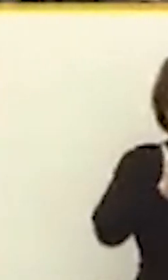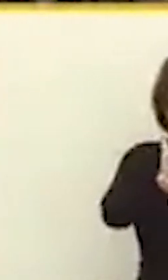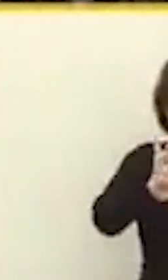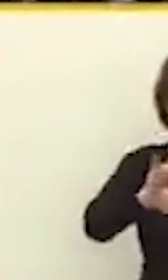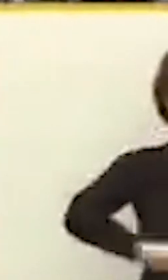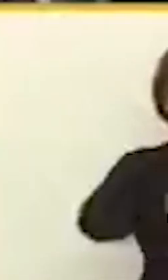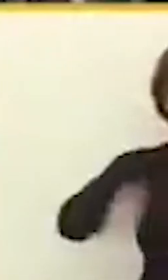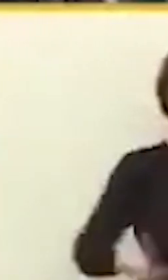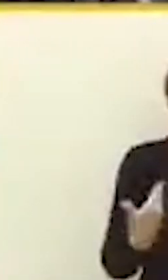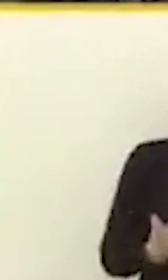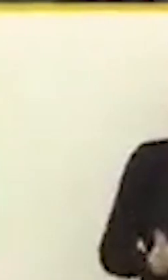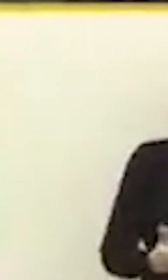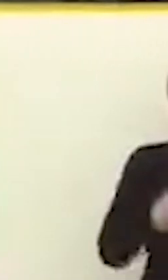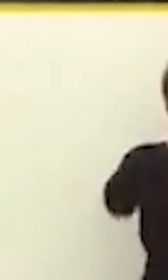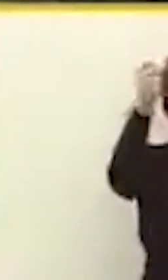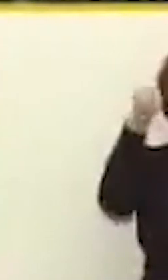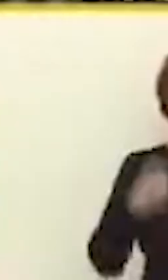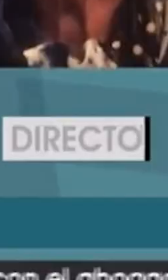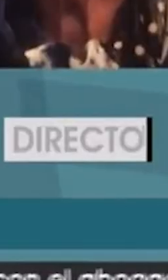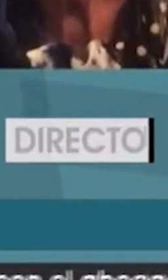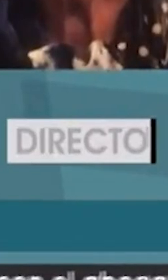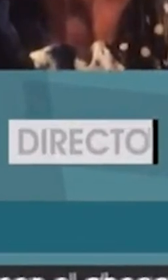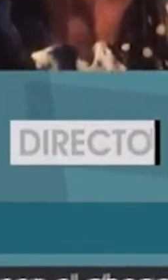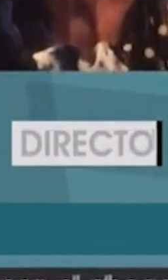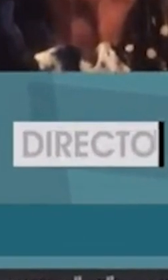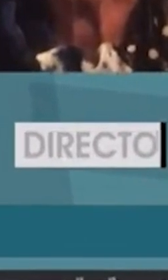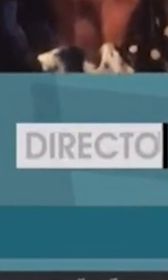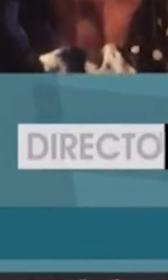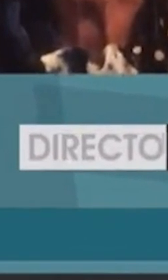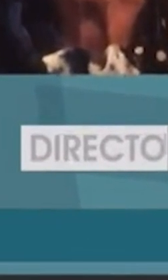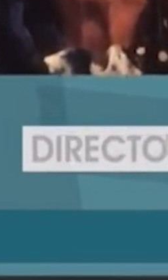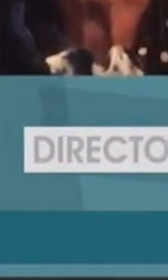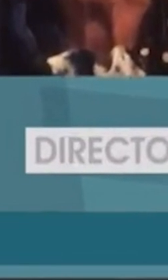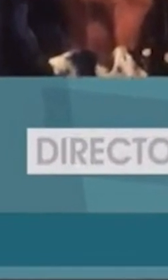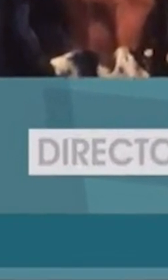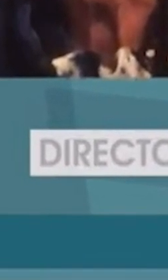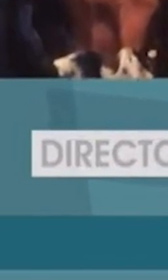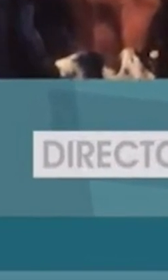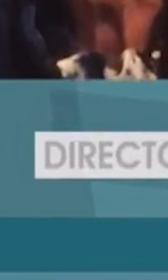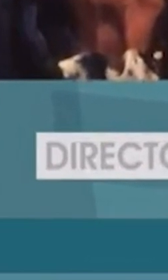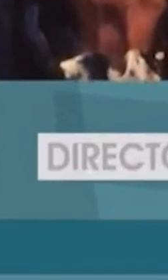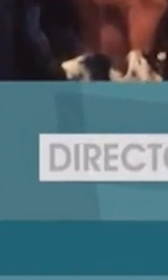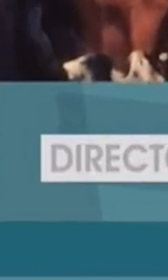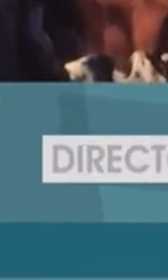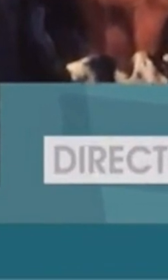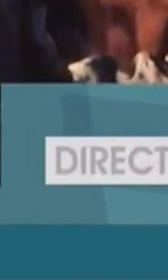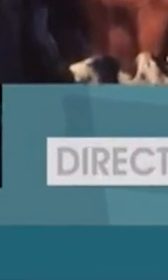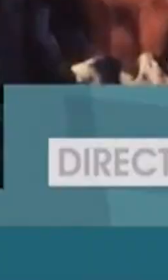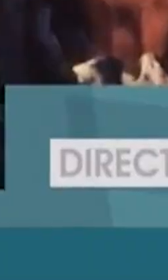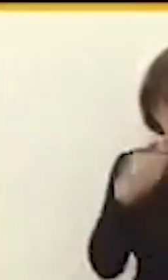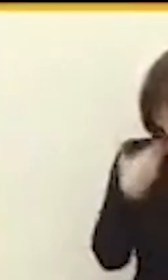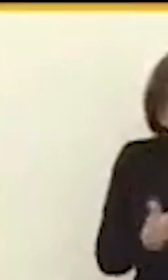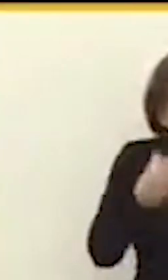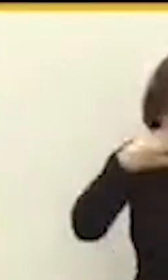un sectarismo nunca visto. Asegura que es la primera vez en la historia que media cámara no aplaude el discurso de la que se supone que